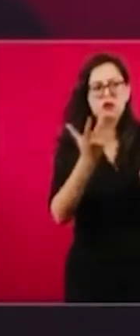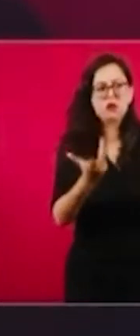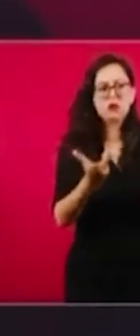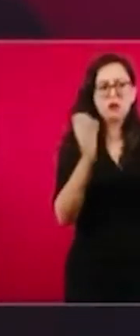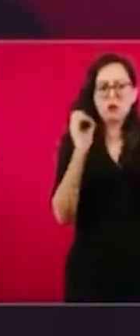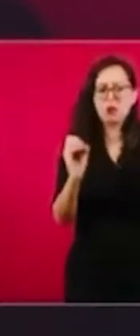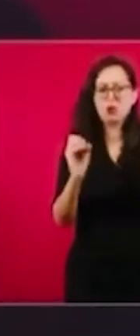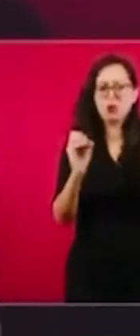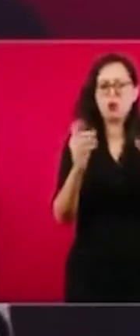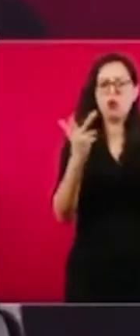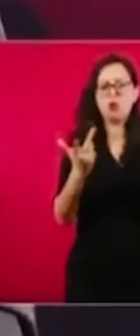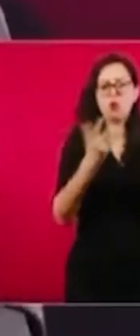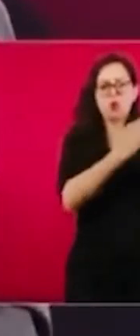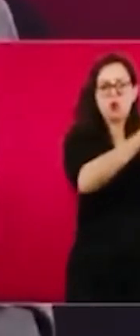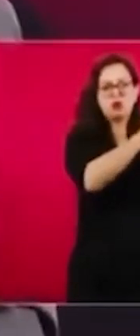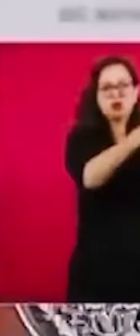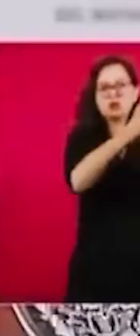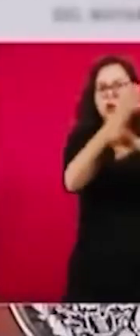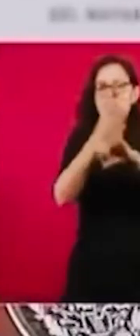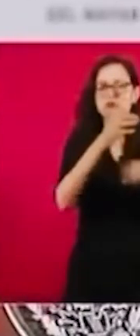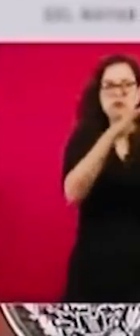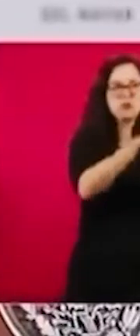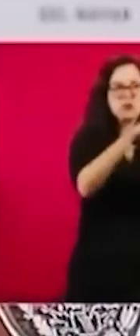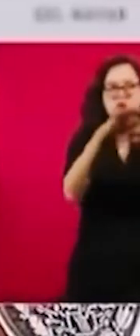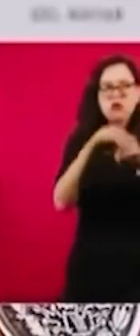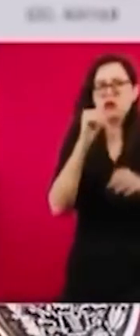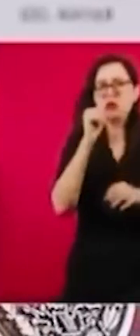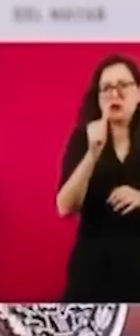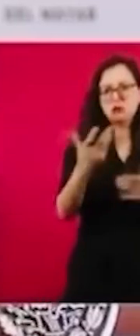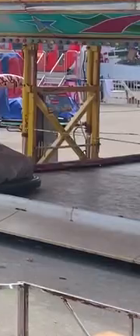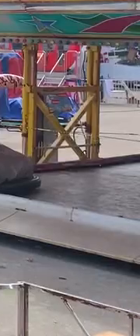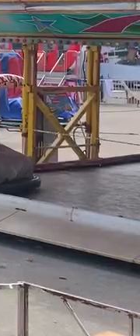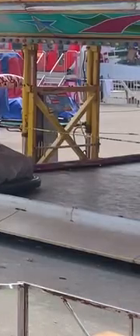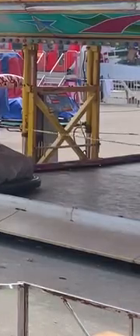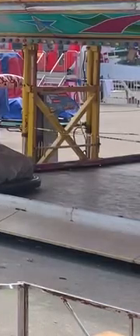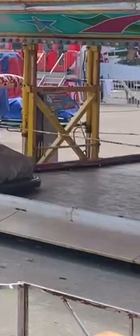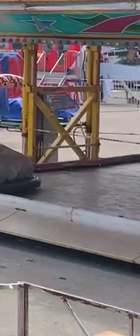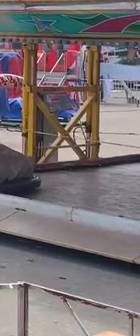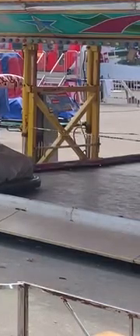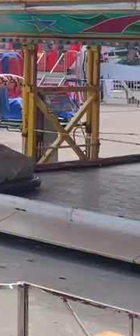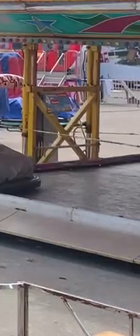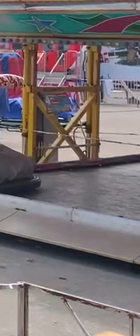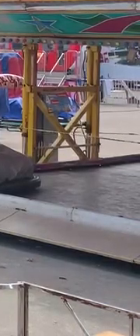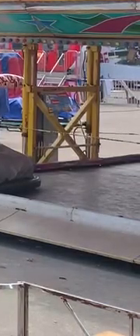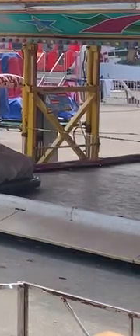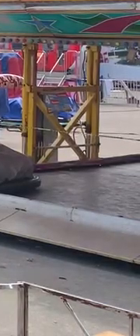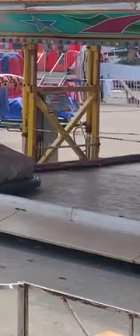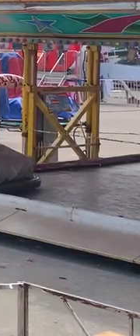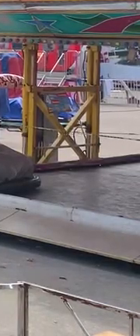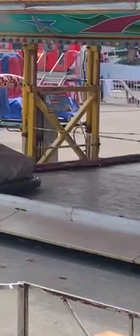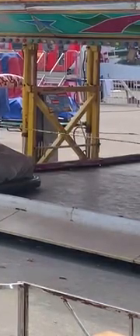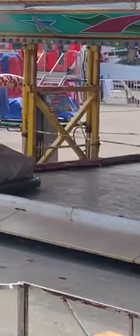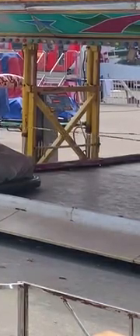en la mayoría de las legislaturas locales se hubiese rechazado. Bueno, ahí están los comentarios del presidente Andrés Manuel